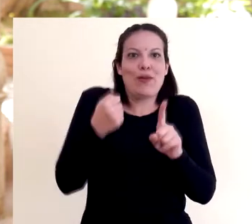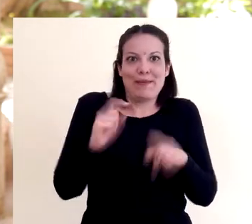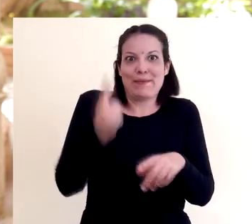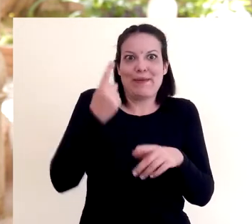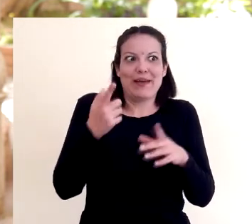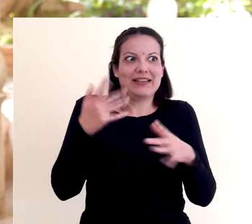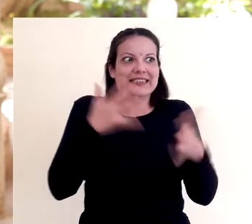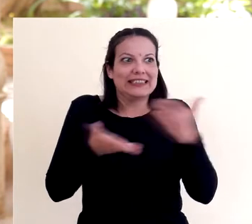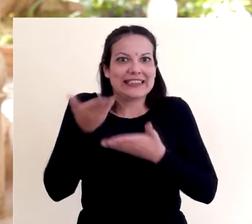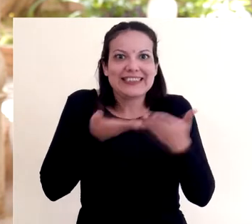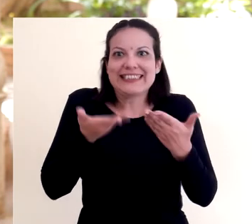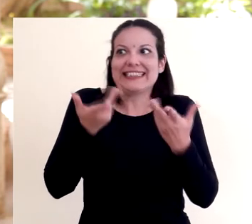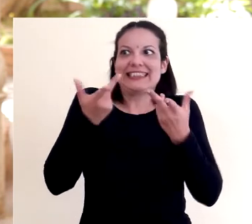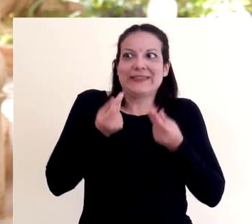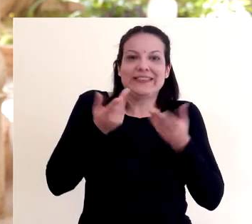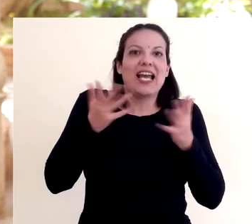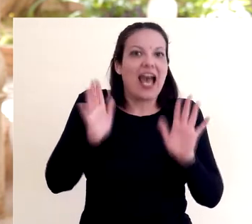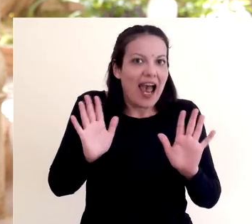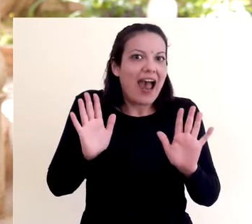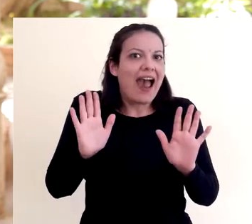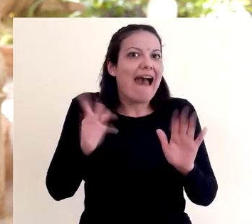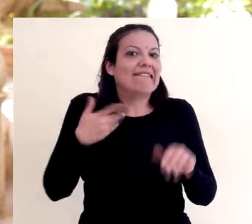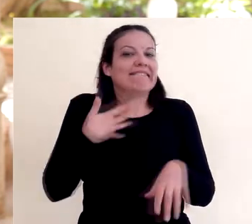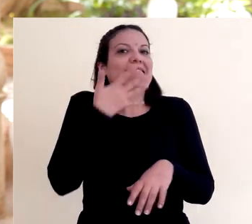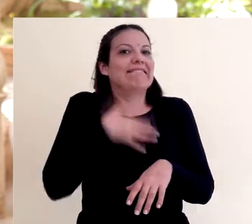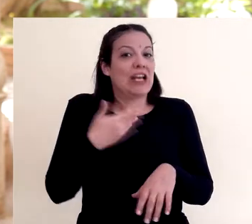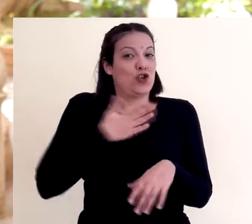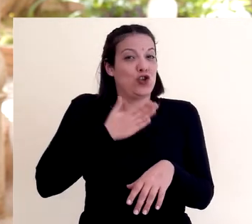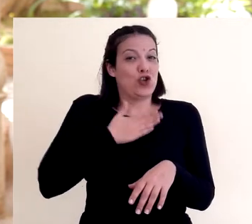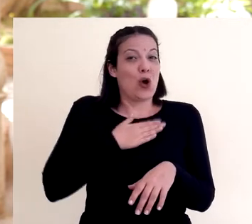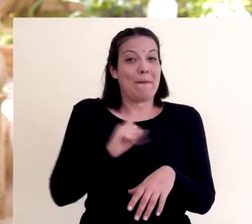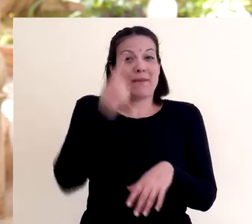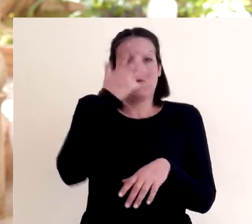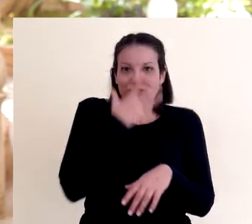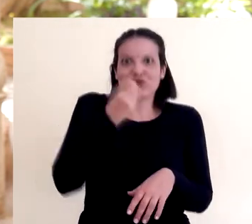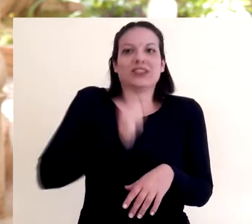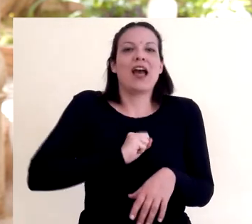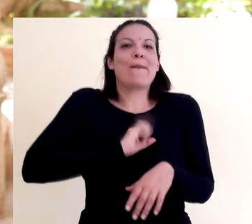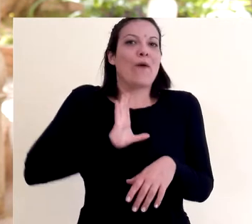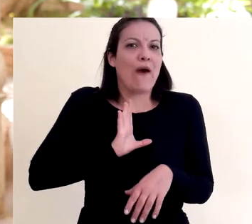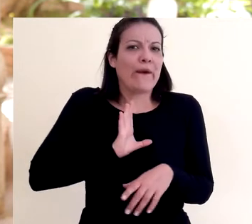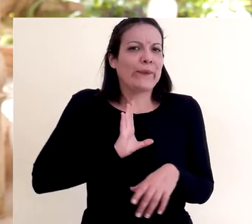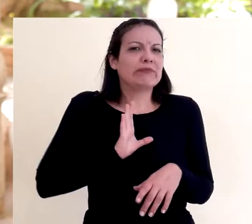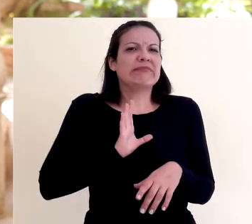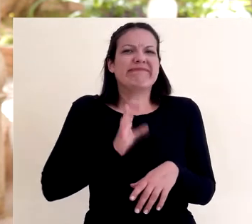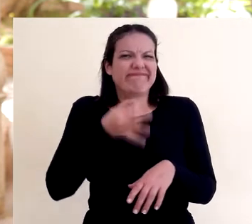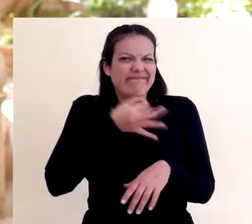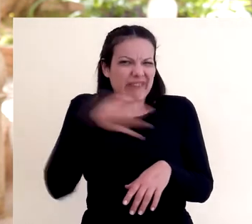inicial, que yo dije, claro, yo me enamoré a primera vista, pero esto no es tan